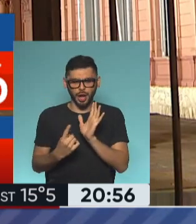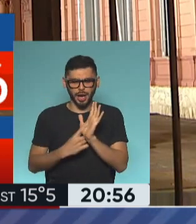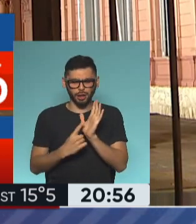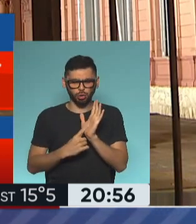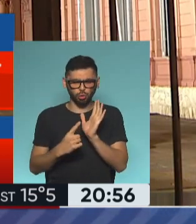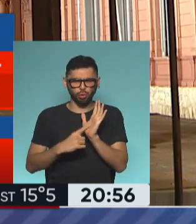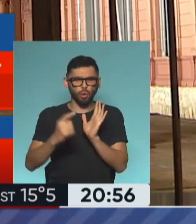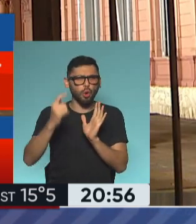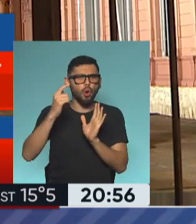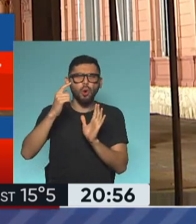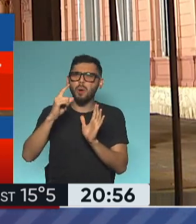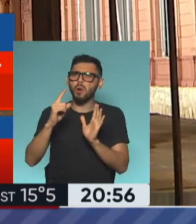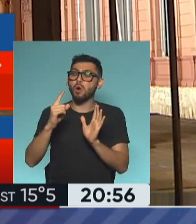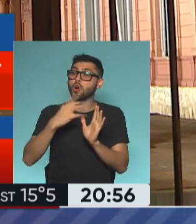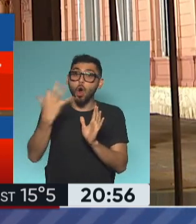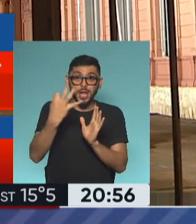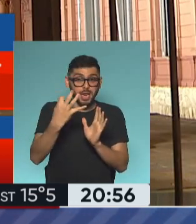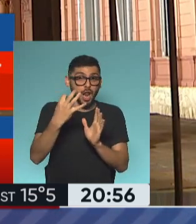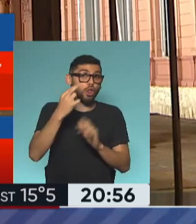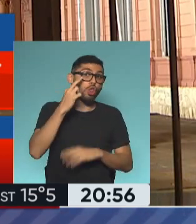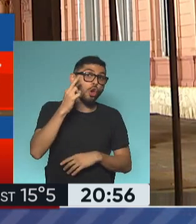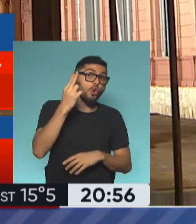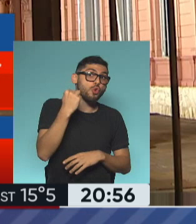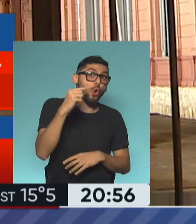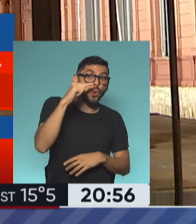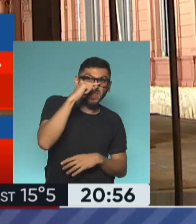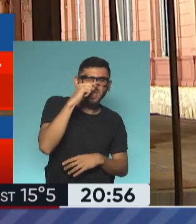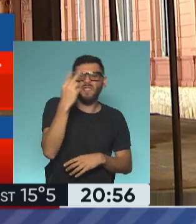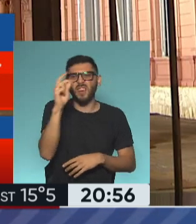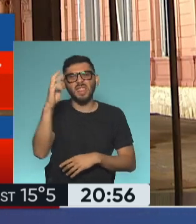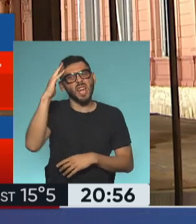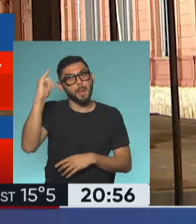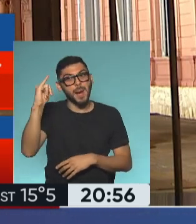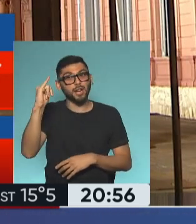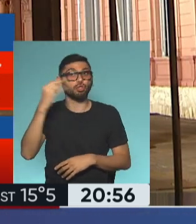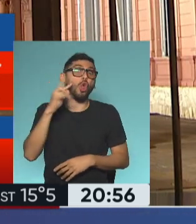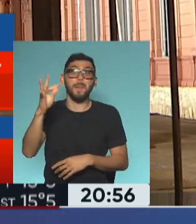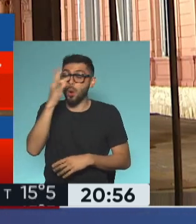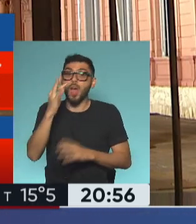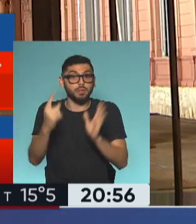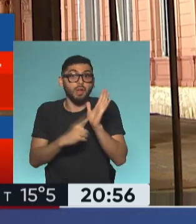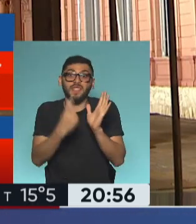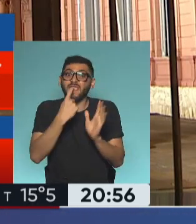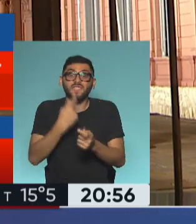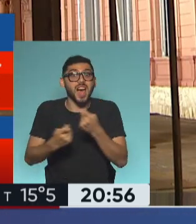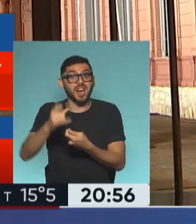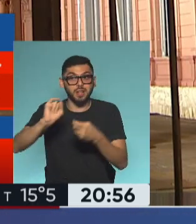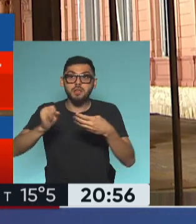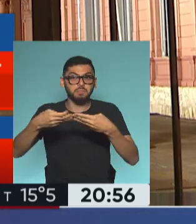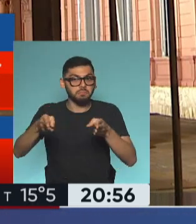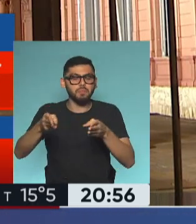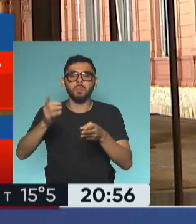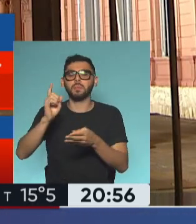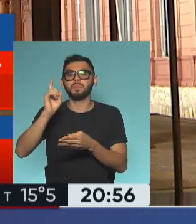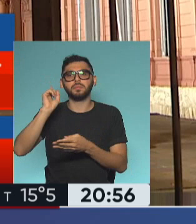decreto original, el 297 del 20 de marzo de 2020, y después lo que